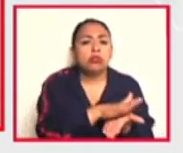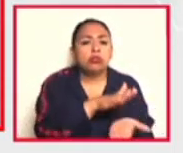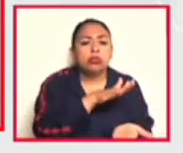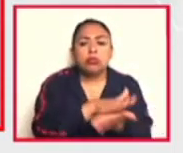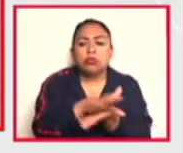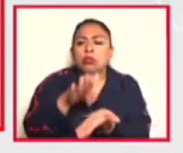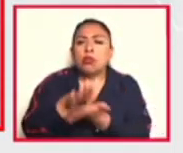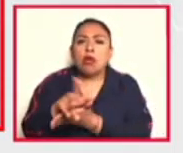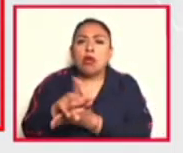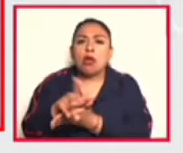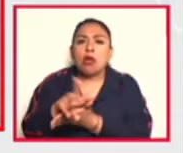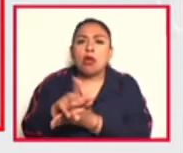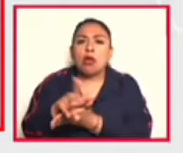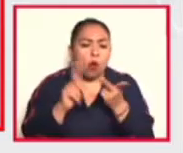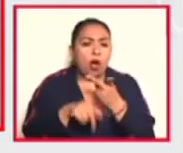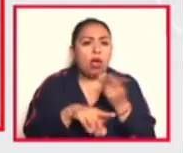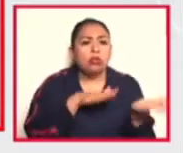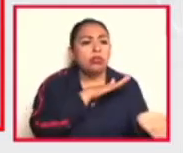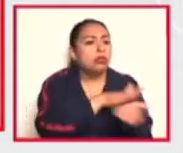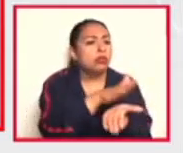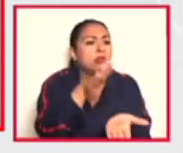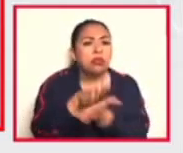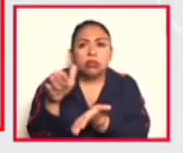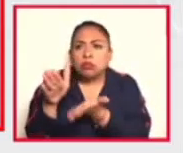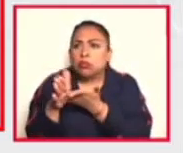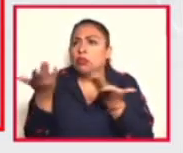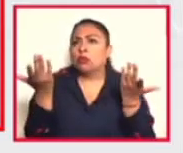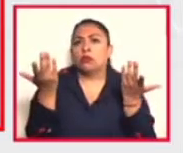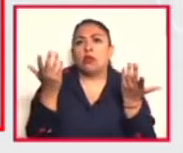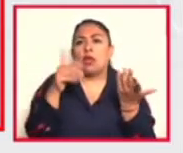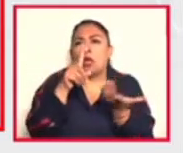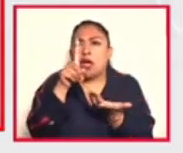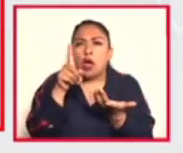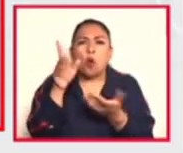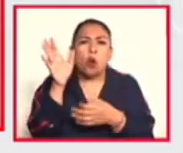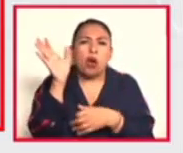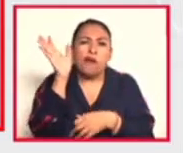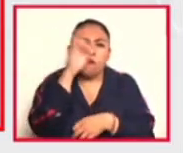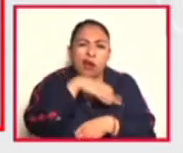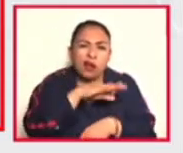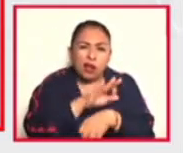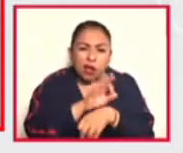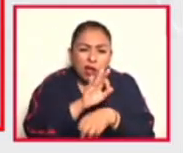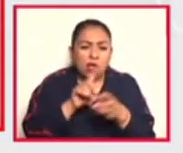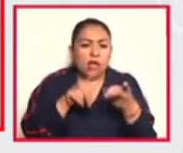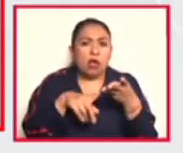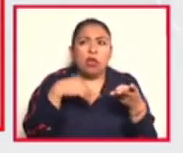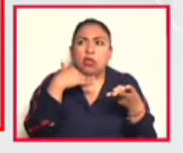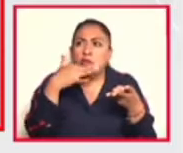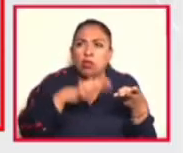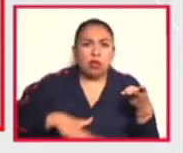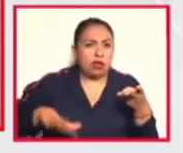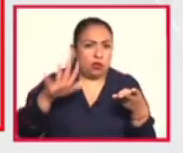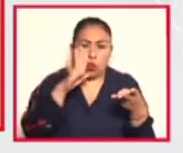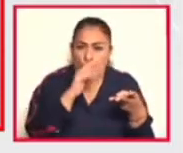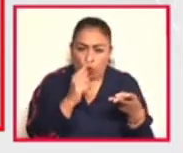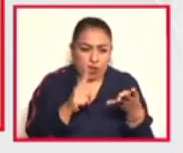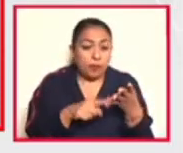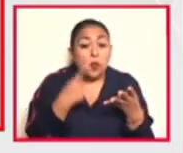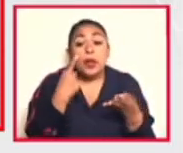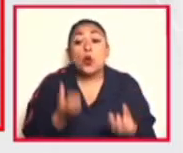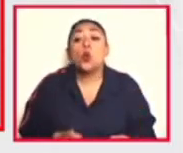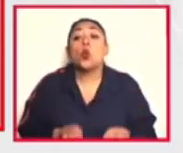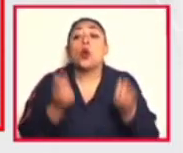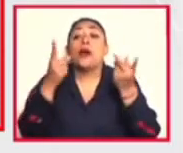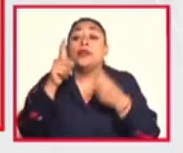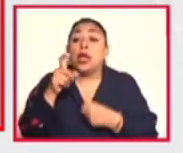no podemos agotar los cuerpos de aguas superficiales, no podemos contaminar. Hay que medir cuánta agua existe y hay